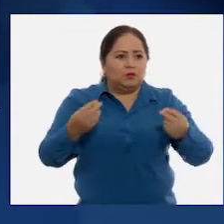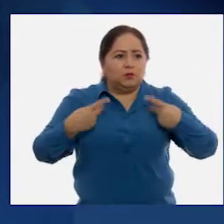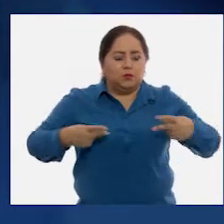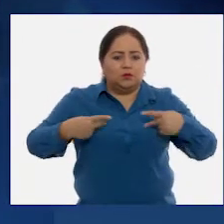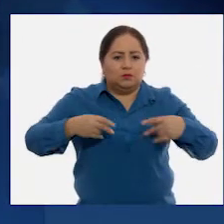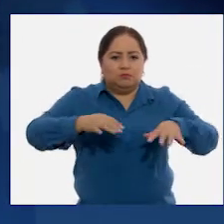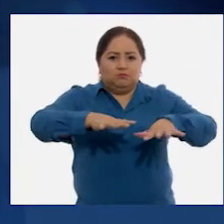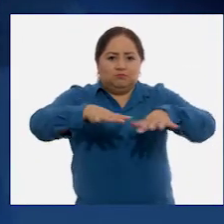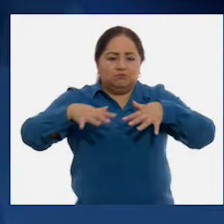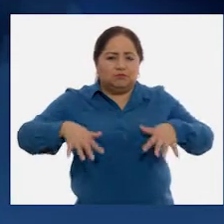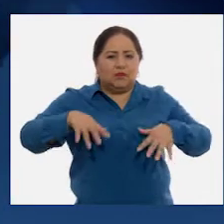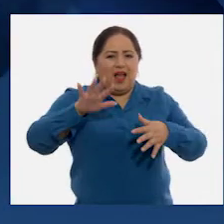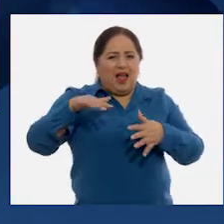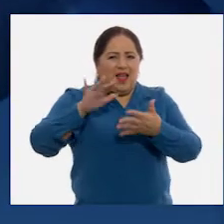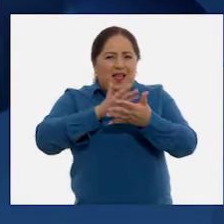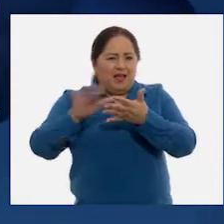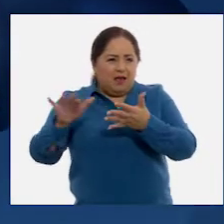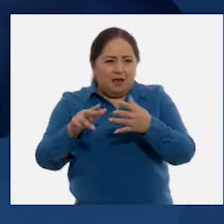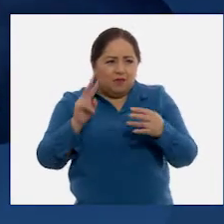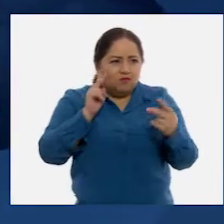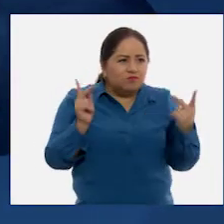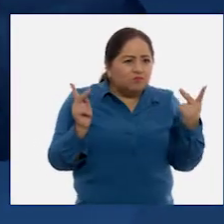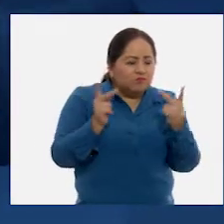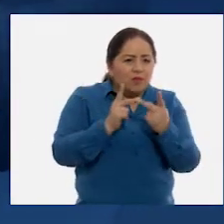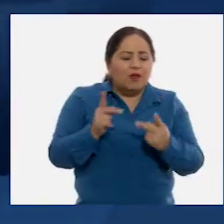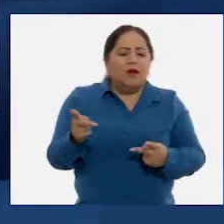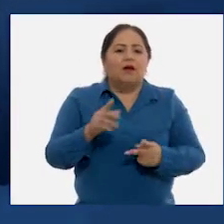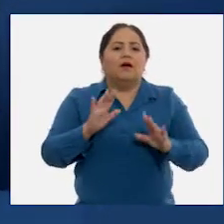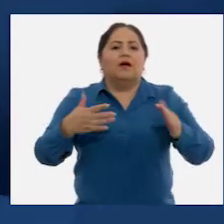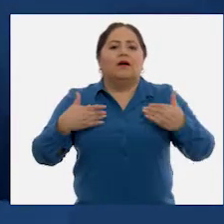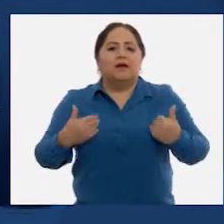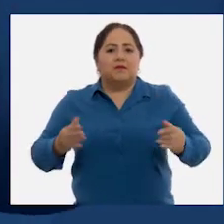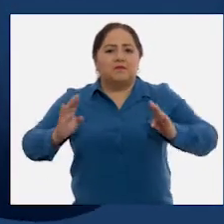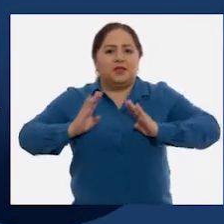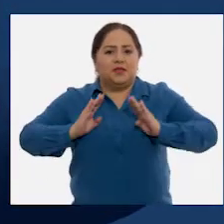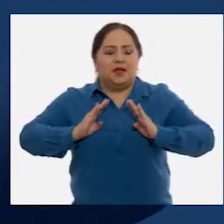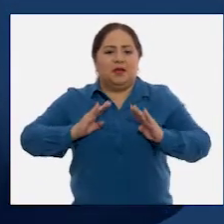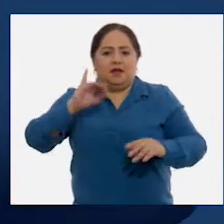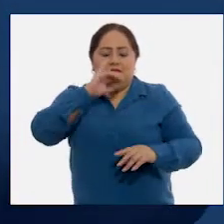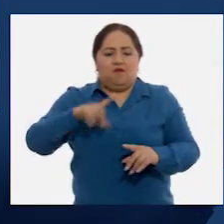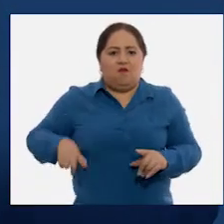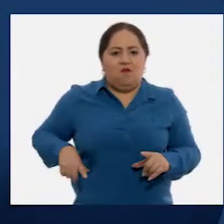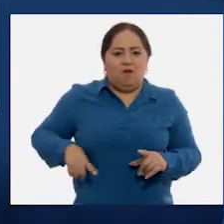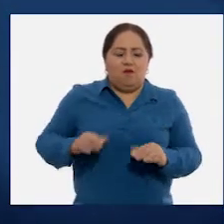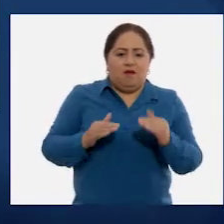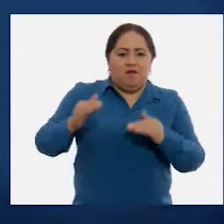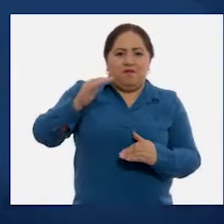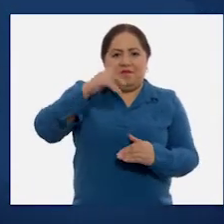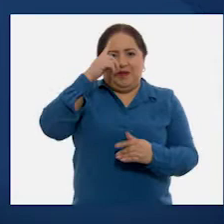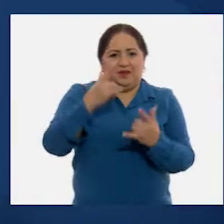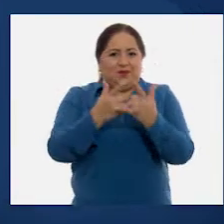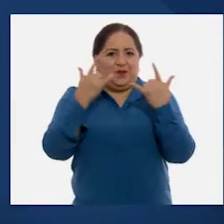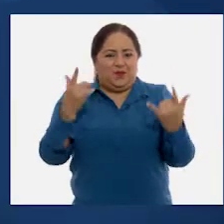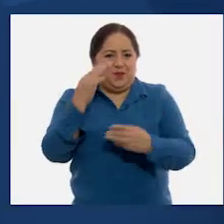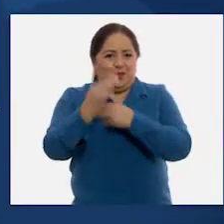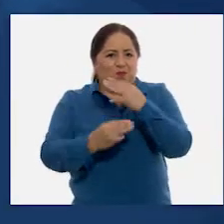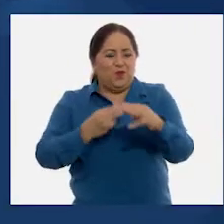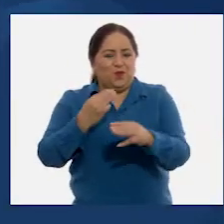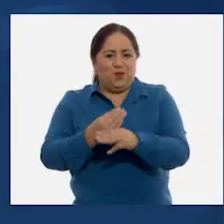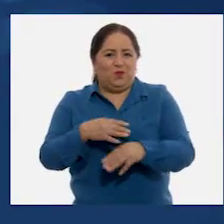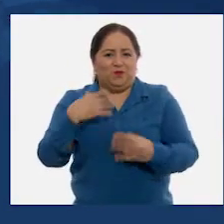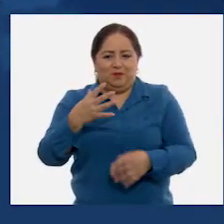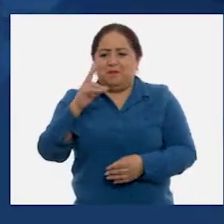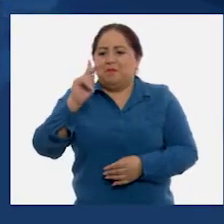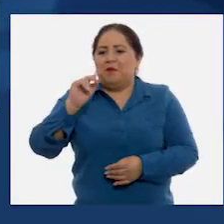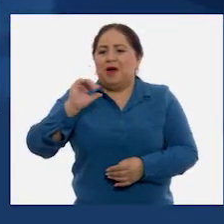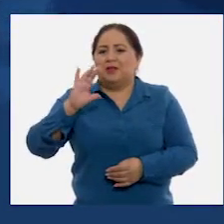personaje en el relato que leímos al comparar a este militar y gobernante, relevante para la historia del mundo, con nuestro precioso